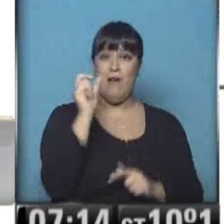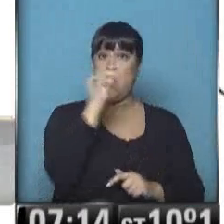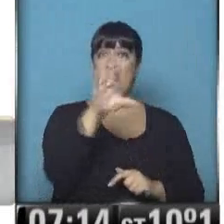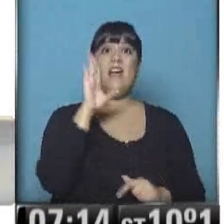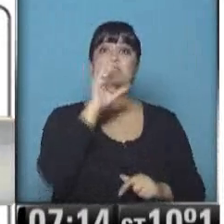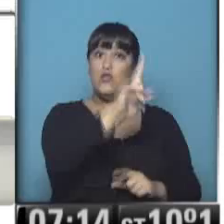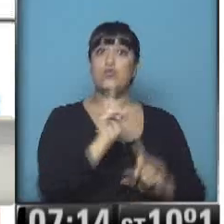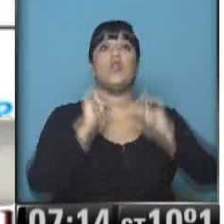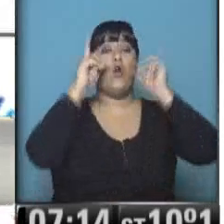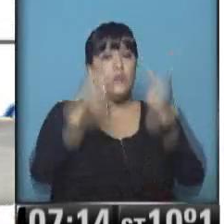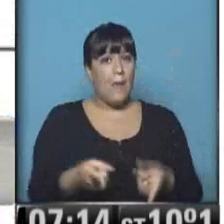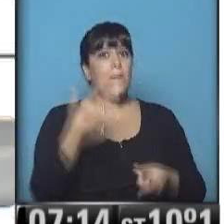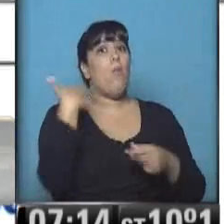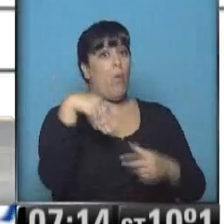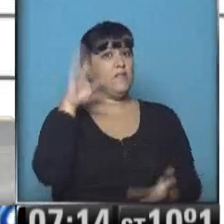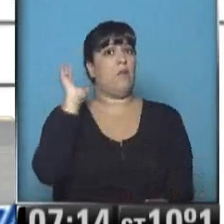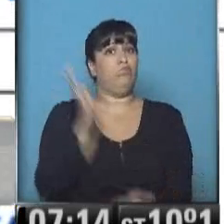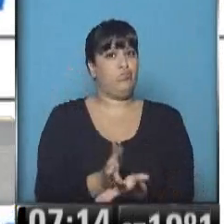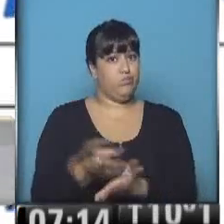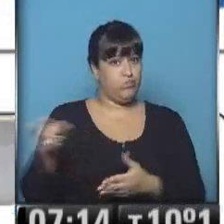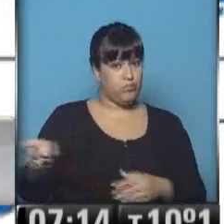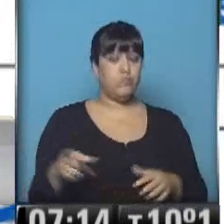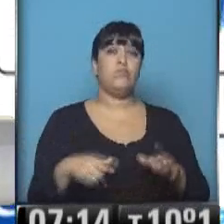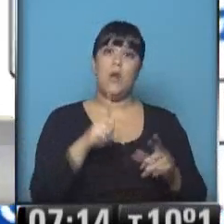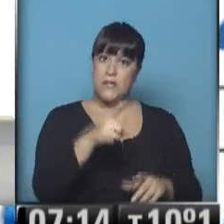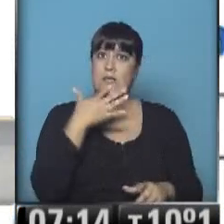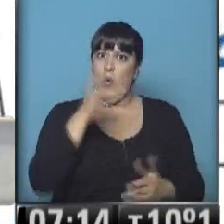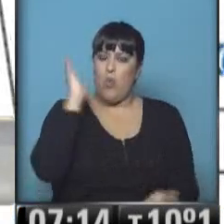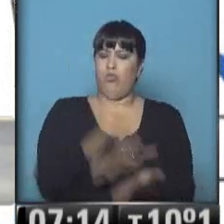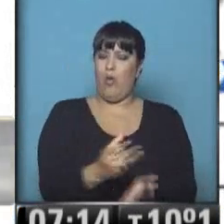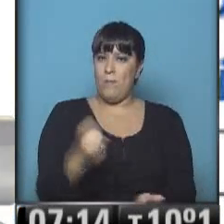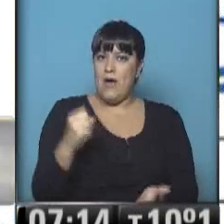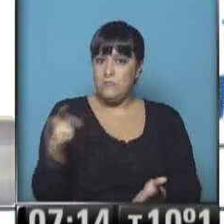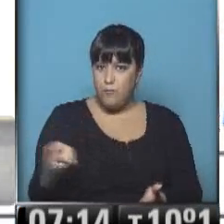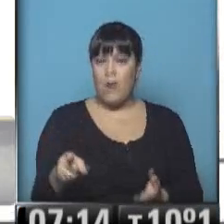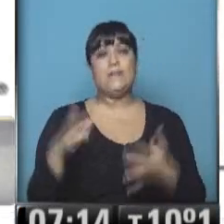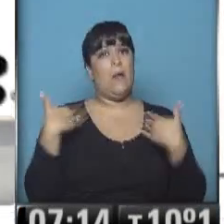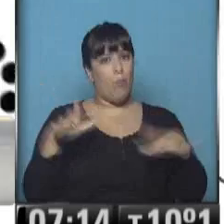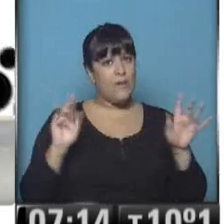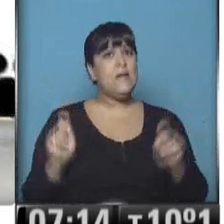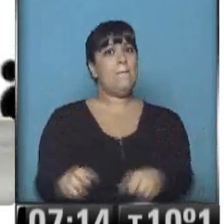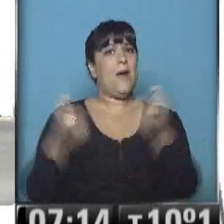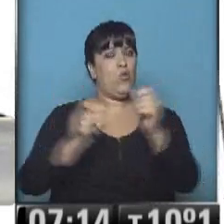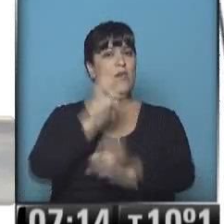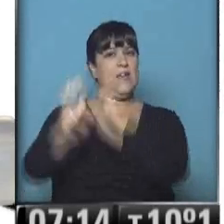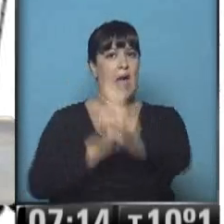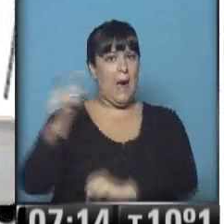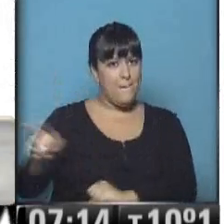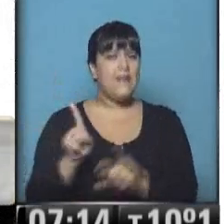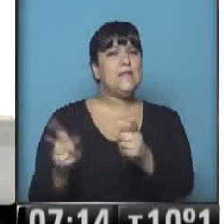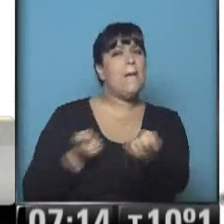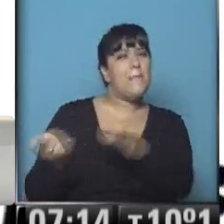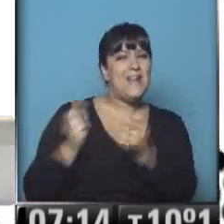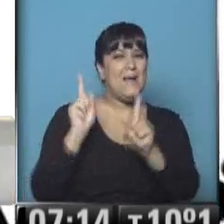que también podría imponer sanciones que serían más severas y que afectaría la actividad comercial de la empresa que maneja todas esas